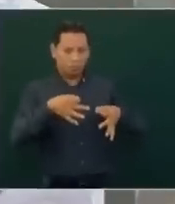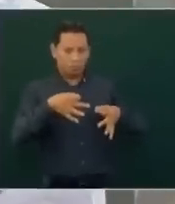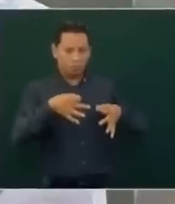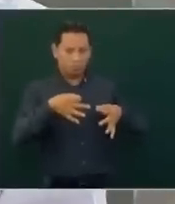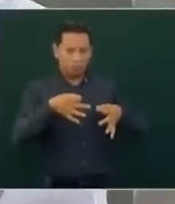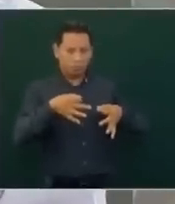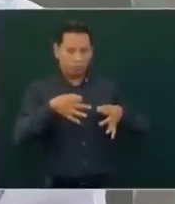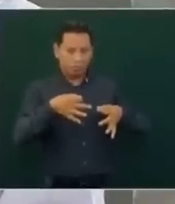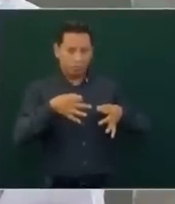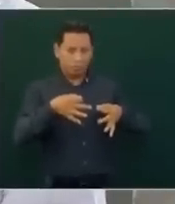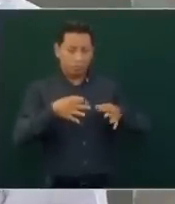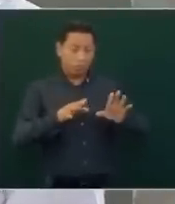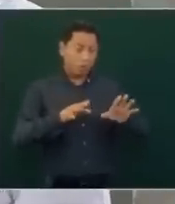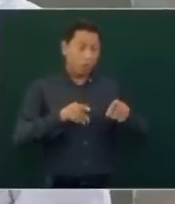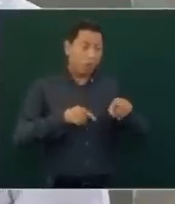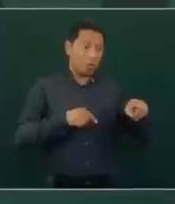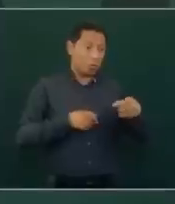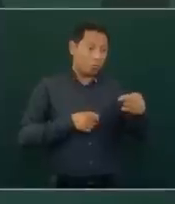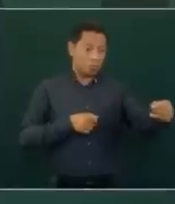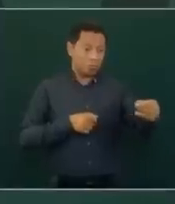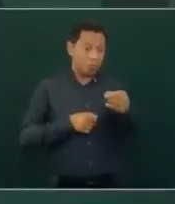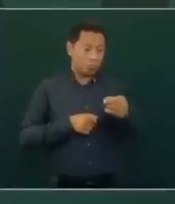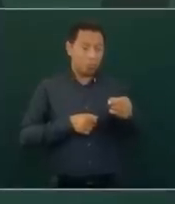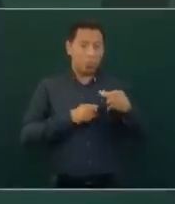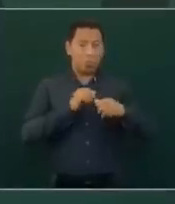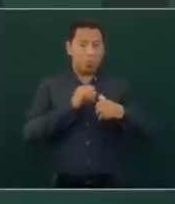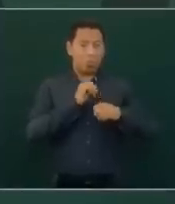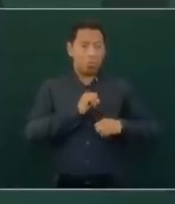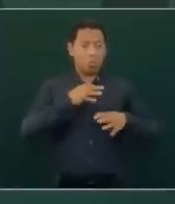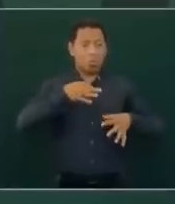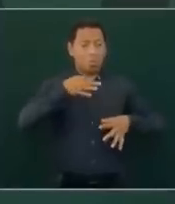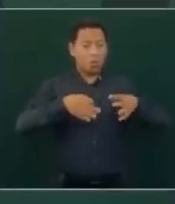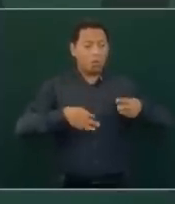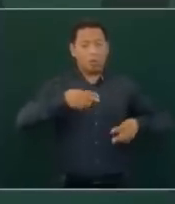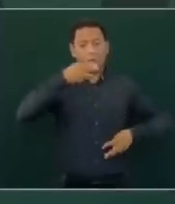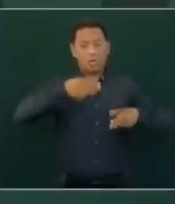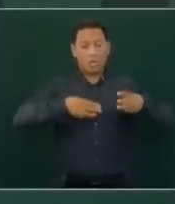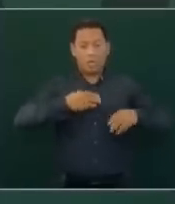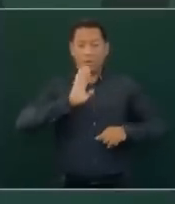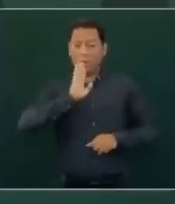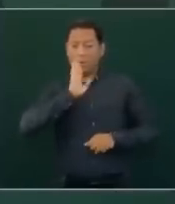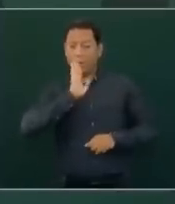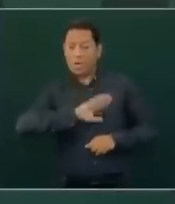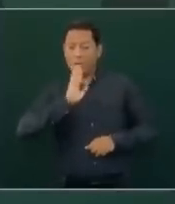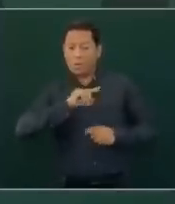a jueces, a magistrados, a ministros corruptos.